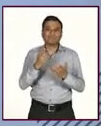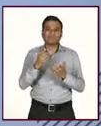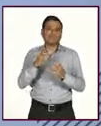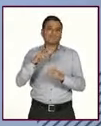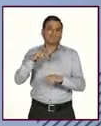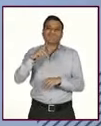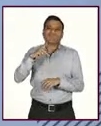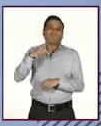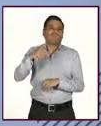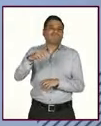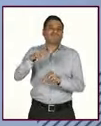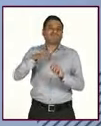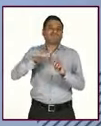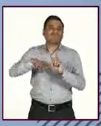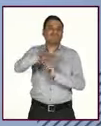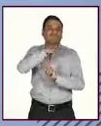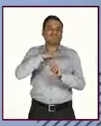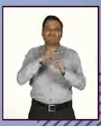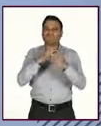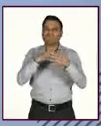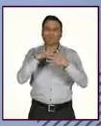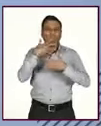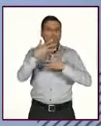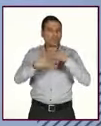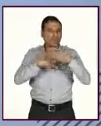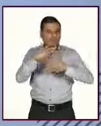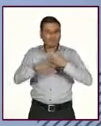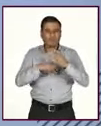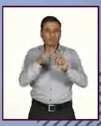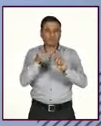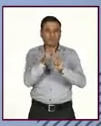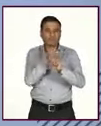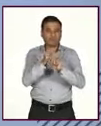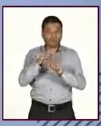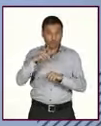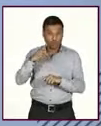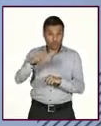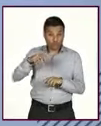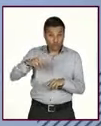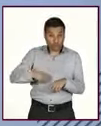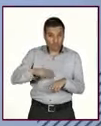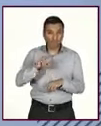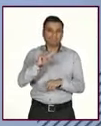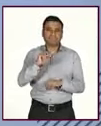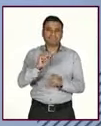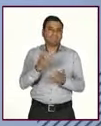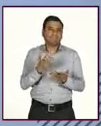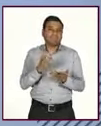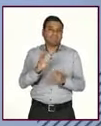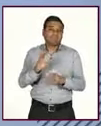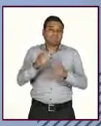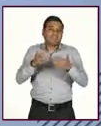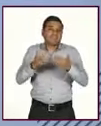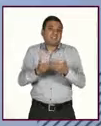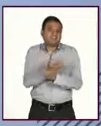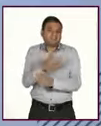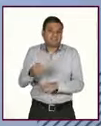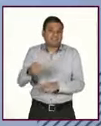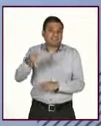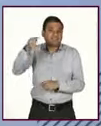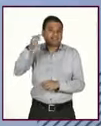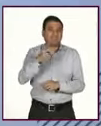violentos, que ellas y ellos no tienen la culpa del contexto en donde nacen. Lo que tenemos que hacer es mostrarles